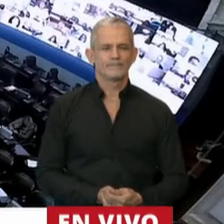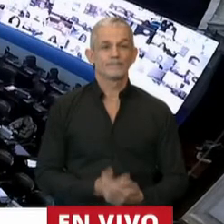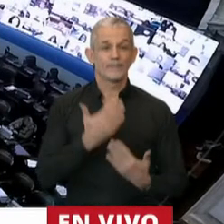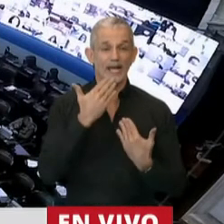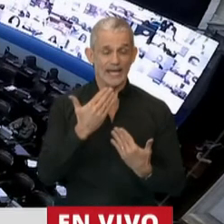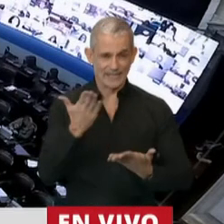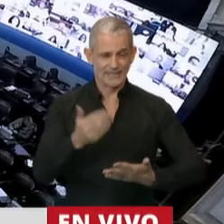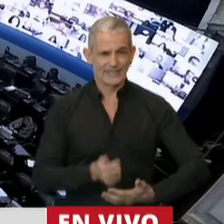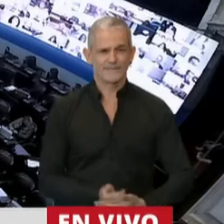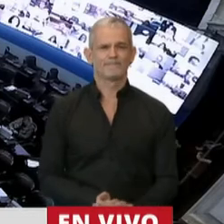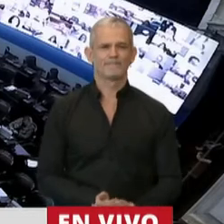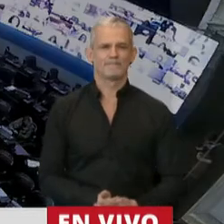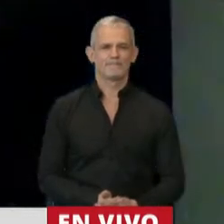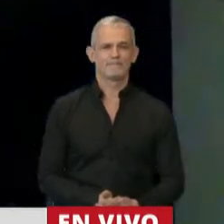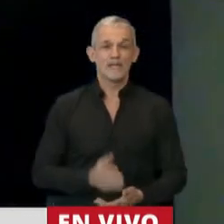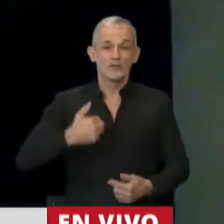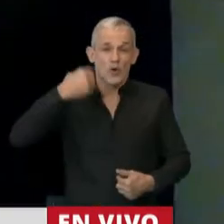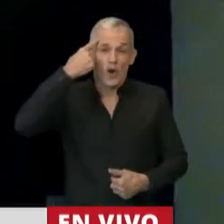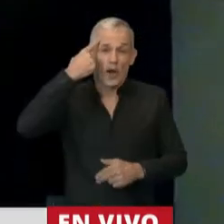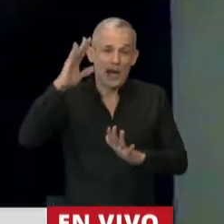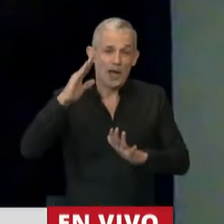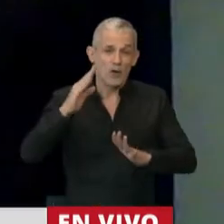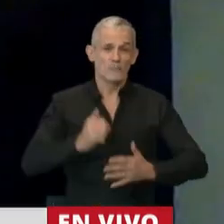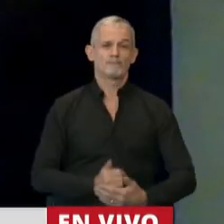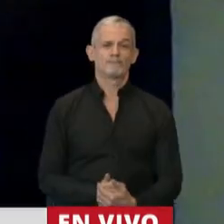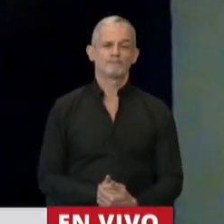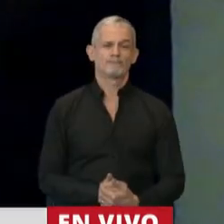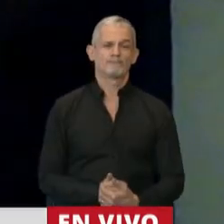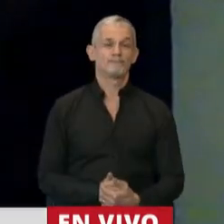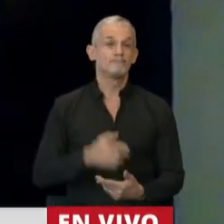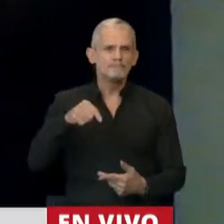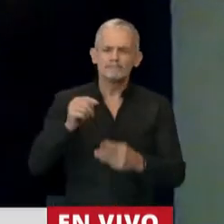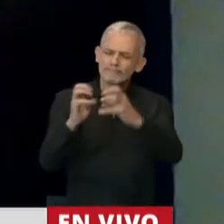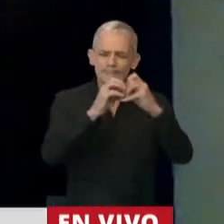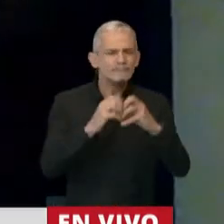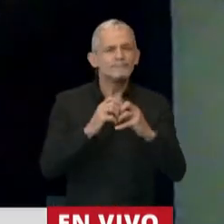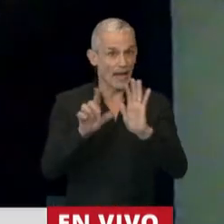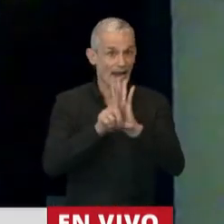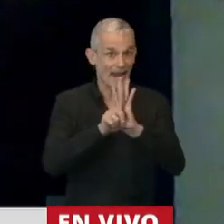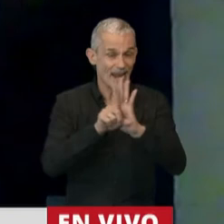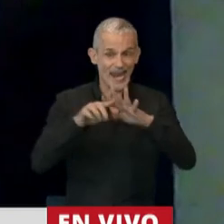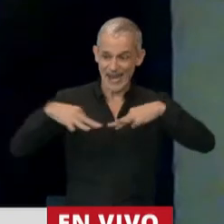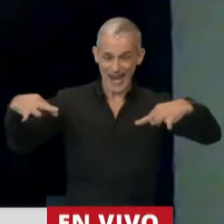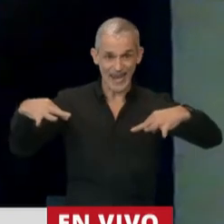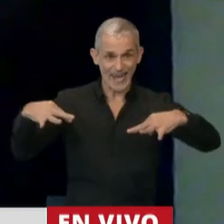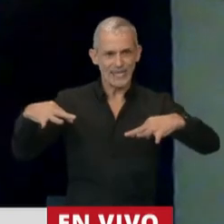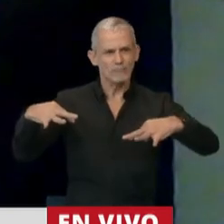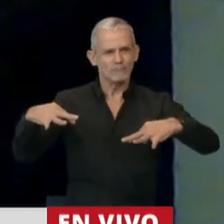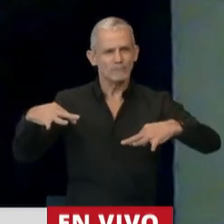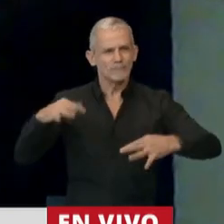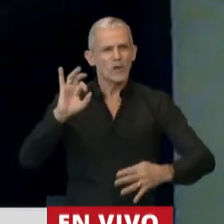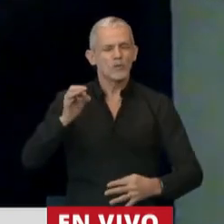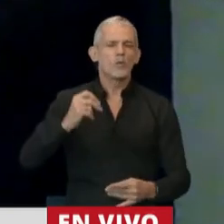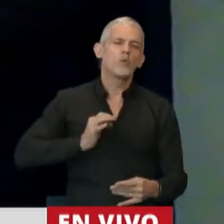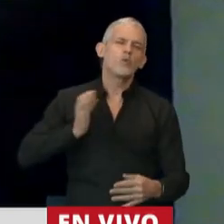Gracias, señor presidente. Creo que estamos debatiendo una ley que, como se decía acá,